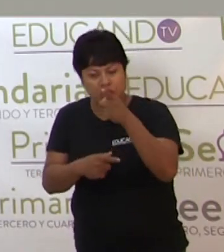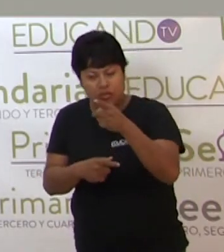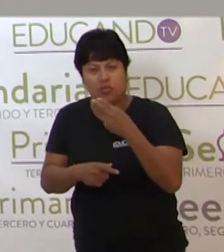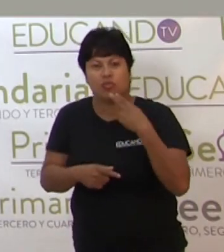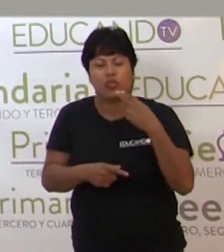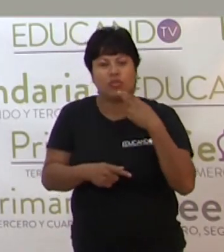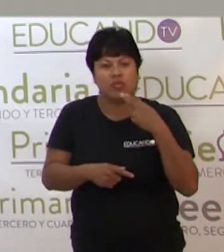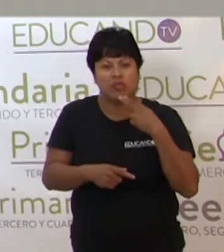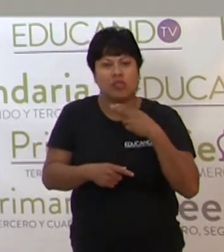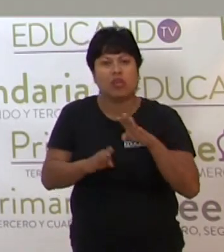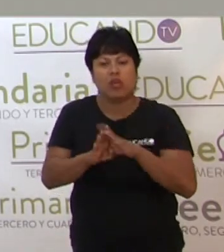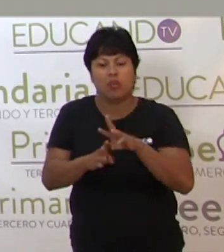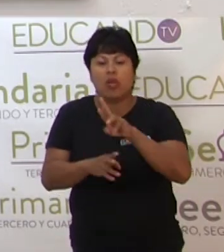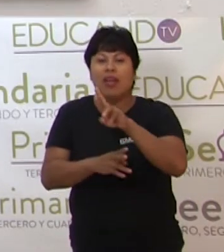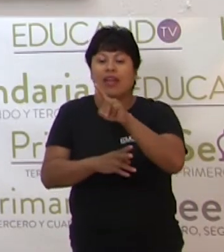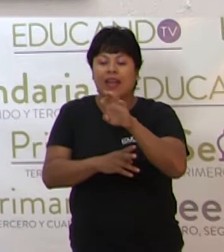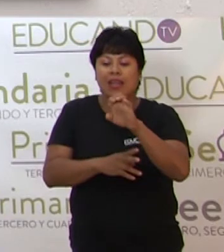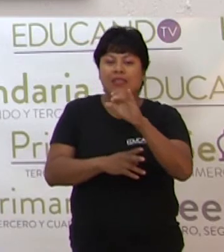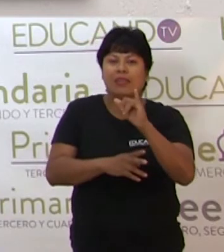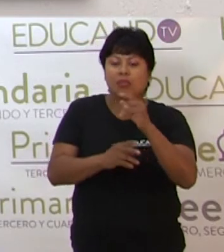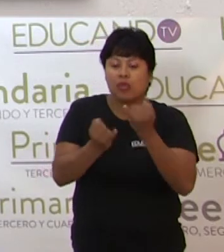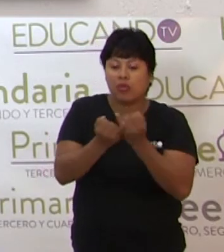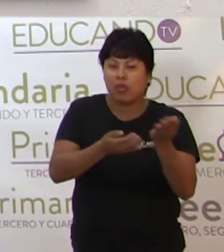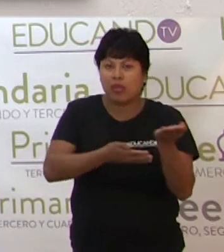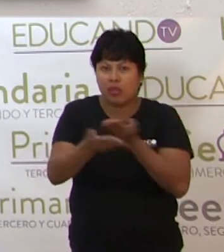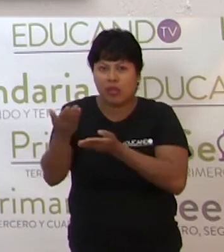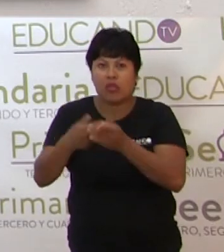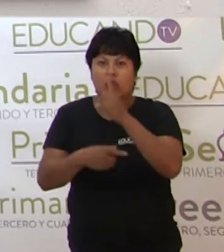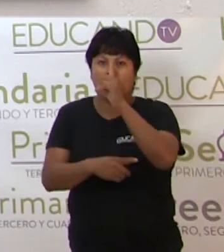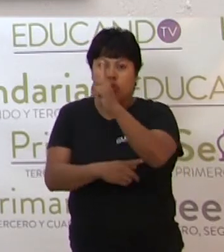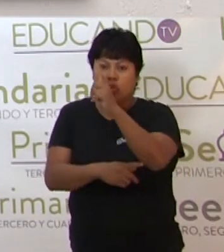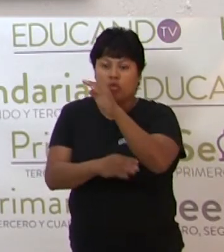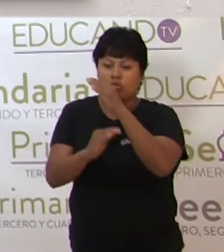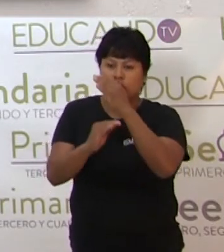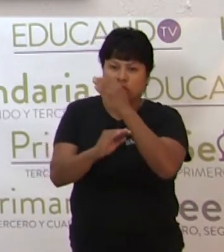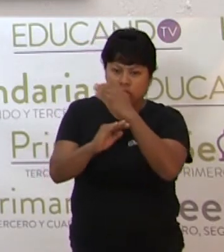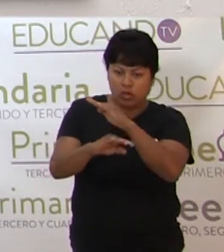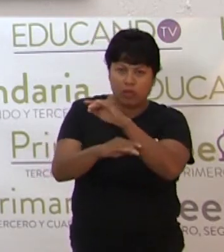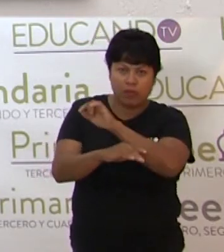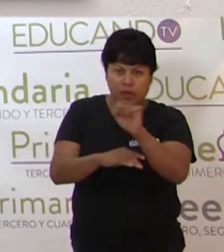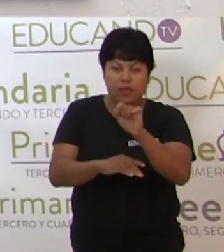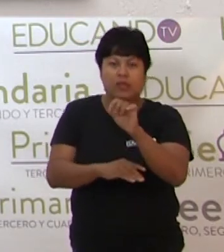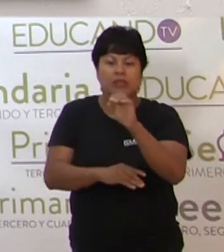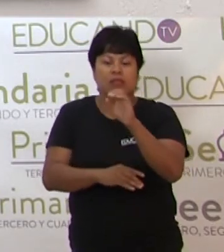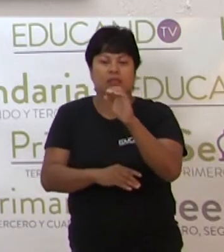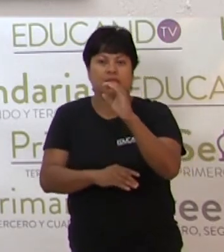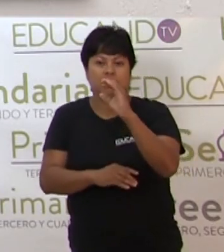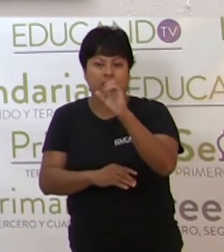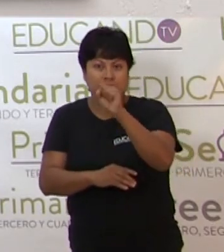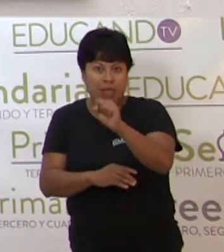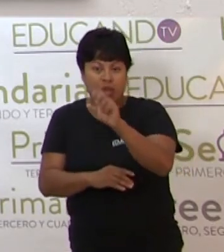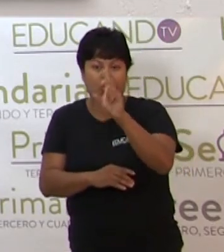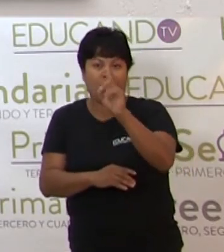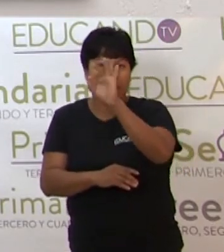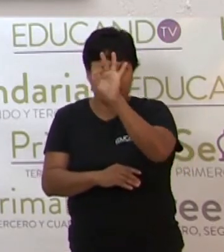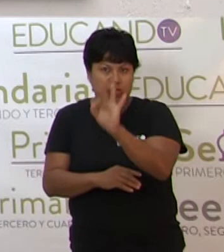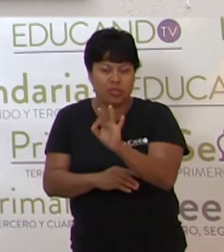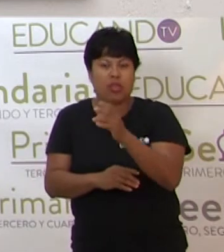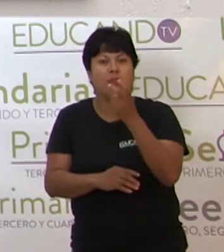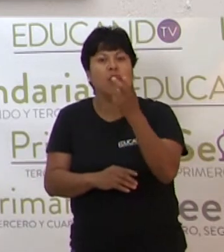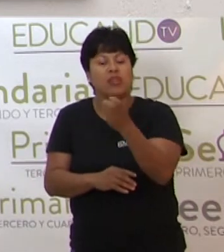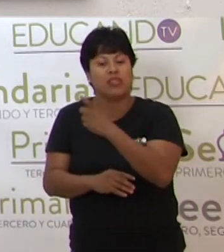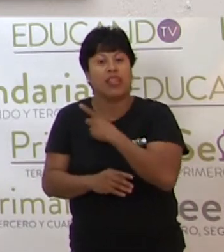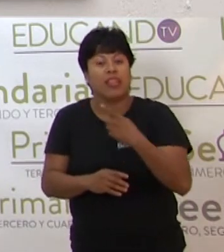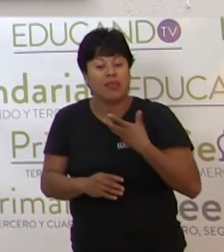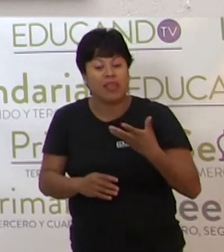su recíproco, que es 1 sobre seno de 30 grados, ¿sí? Por eso deben